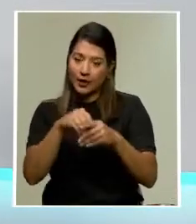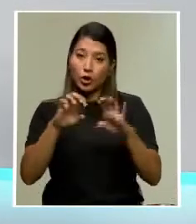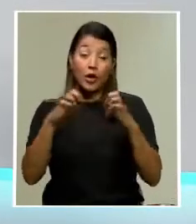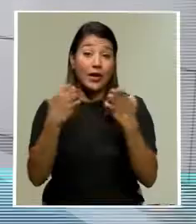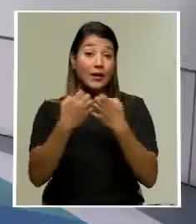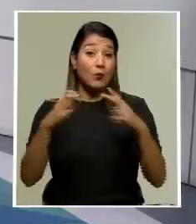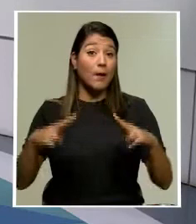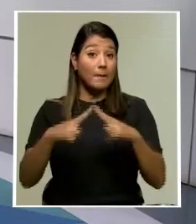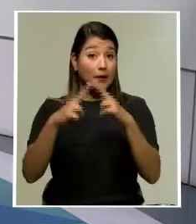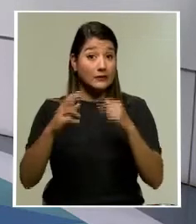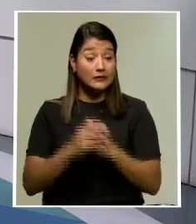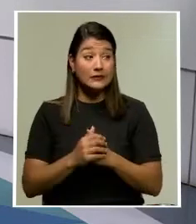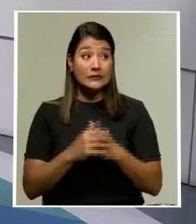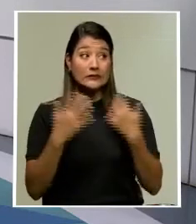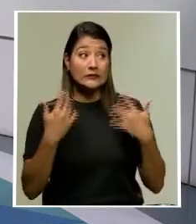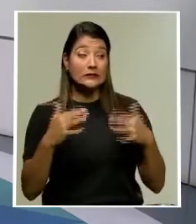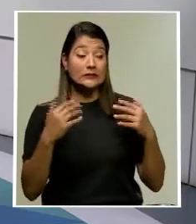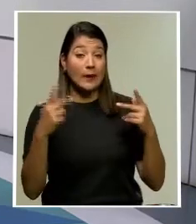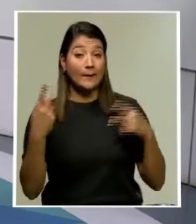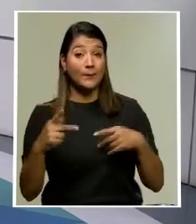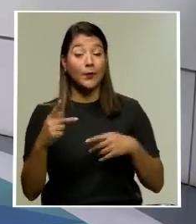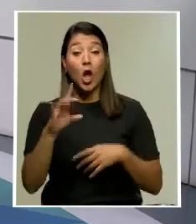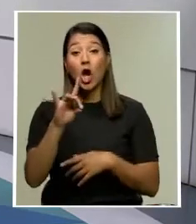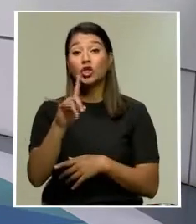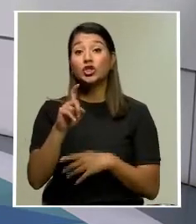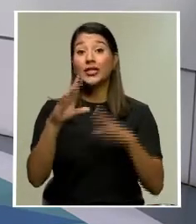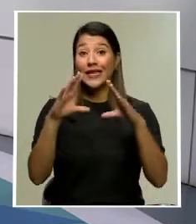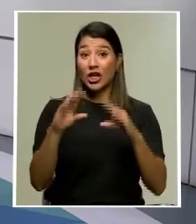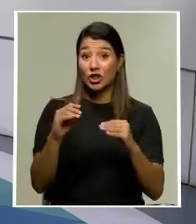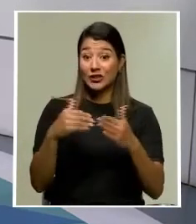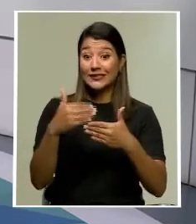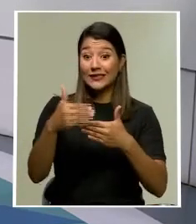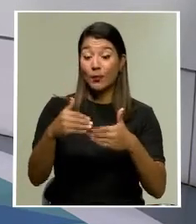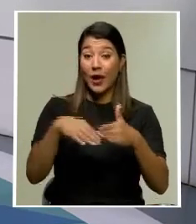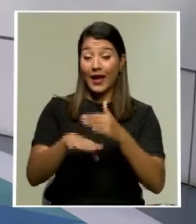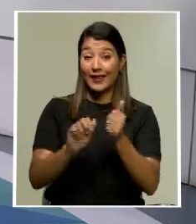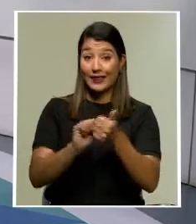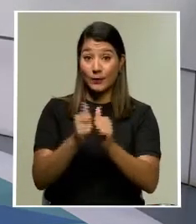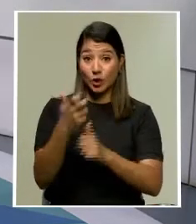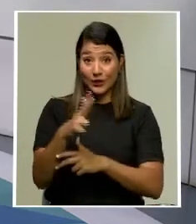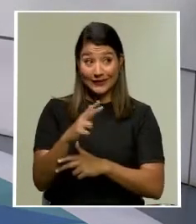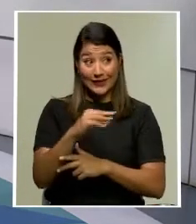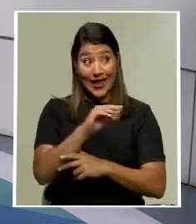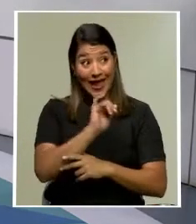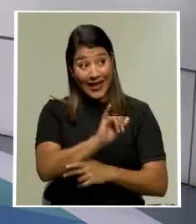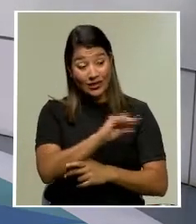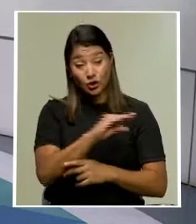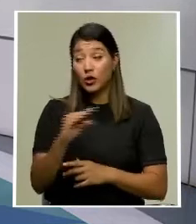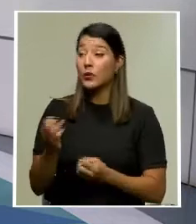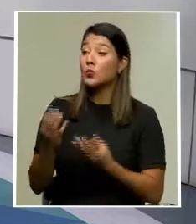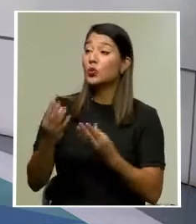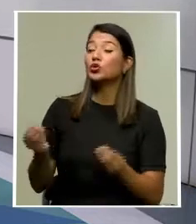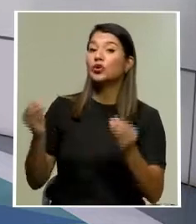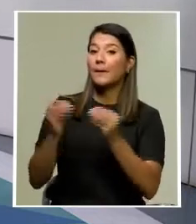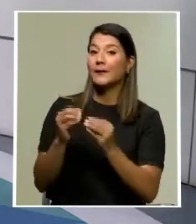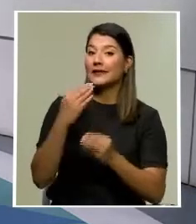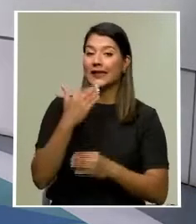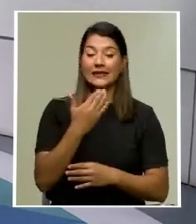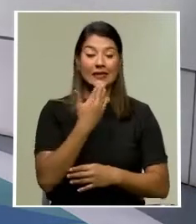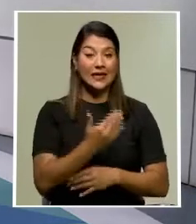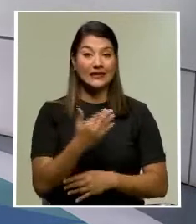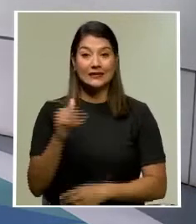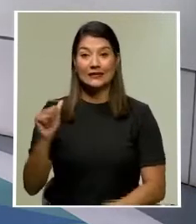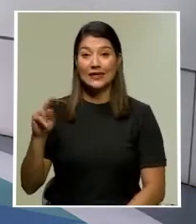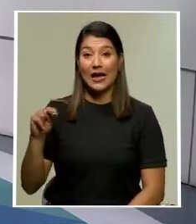Paris Saint-Germain. Terreno minado, 8:30 de la noche, Deportivas del 13 con esto y mucho más. Mucho más. Así es. Gracias.